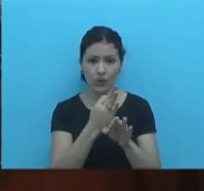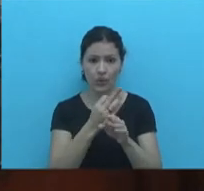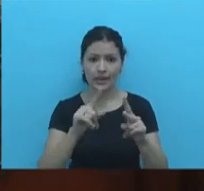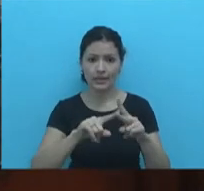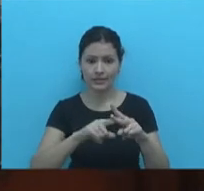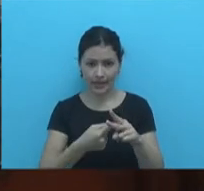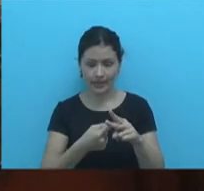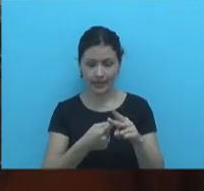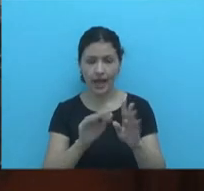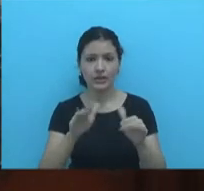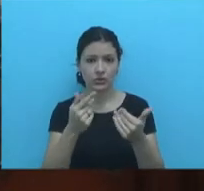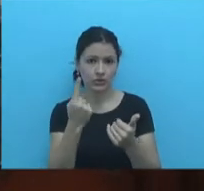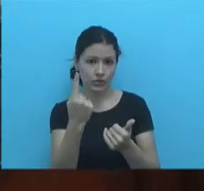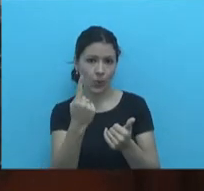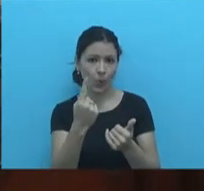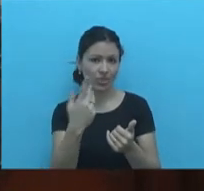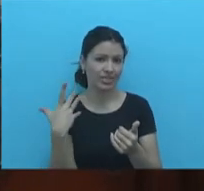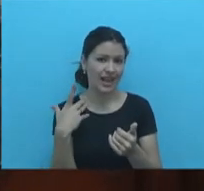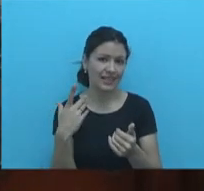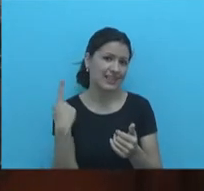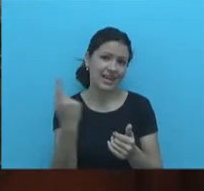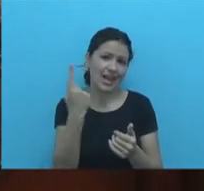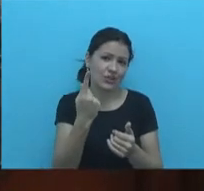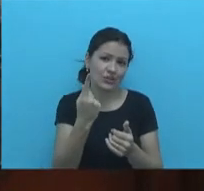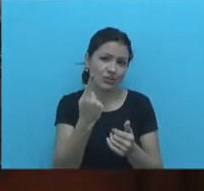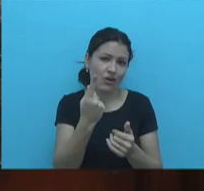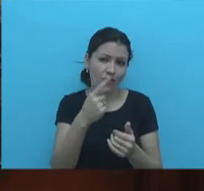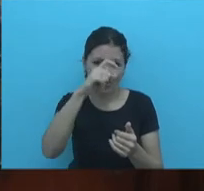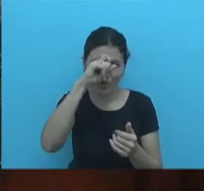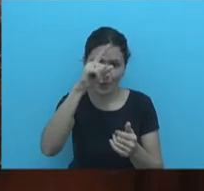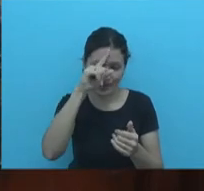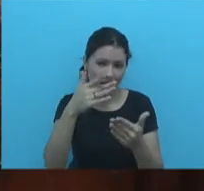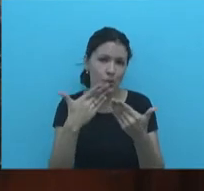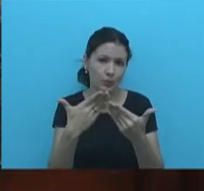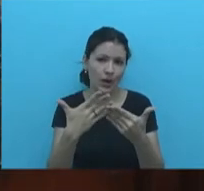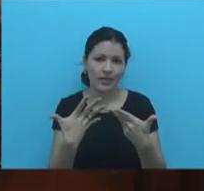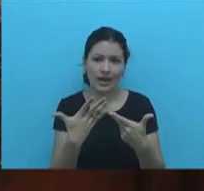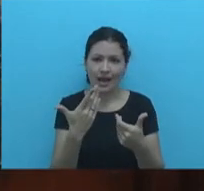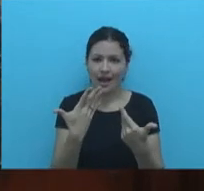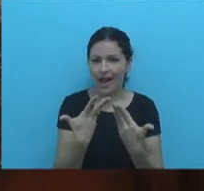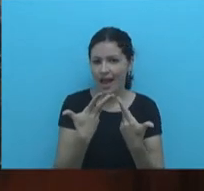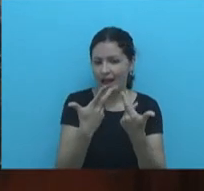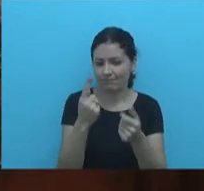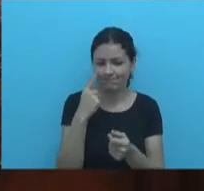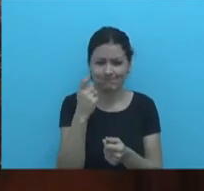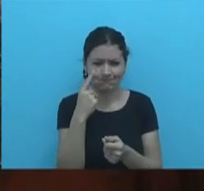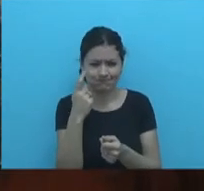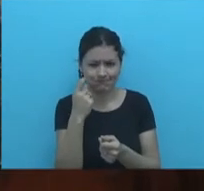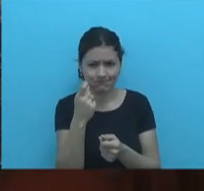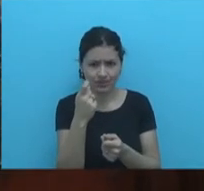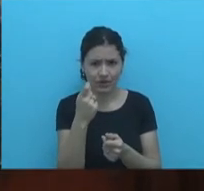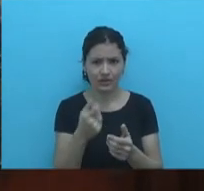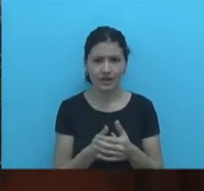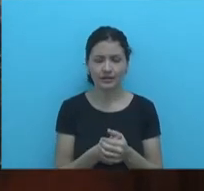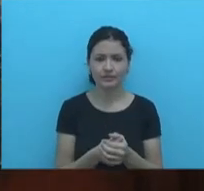uno podría suplir. Claro. Uno podría ser porque está en el mismo establecimiento. Sí. Por eso, pero en vez de que el jefe del hospital, además de estar en